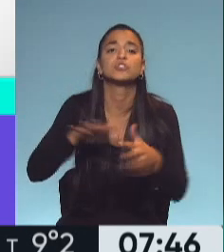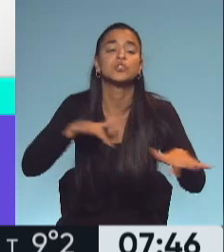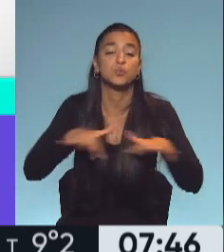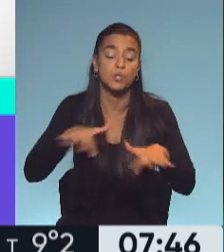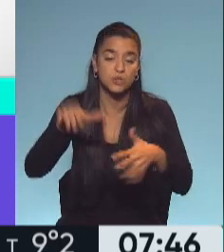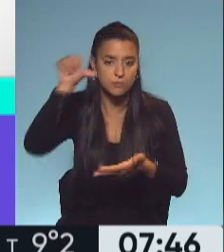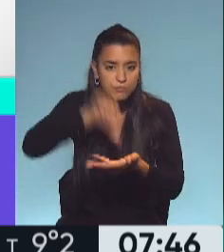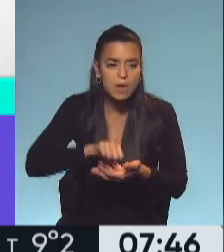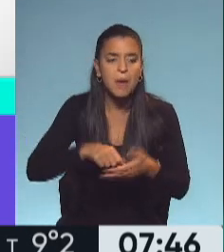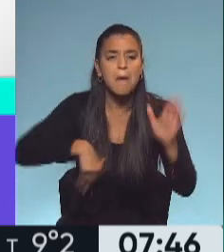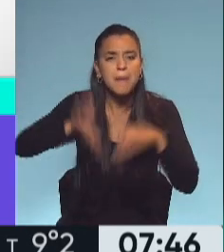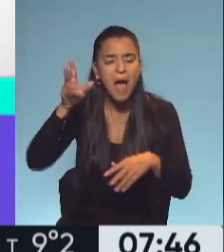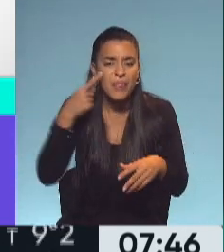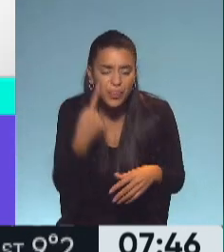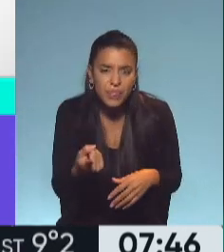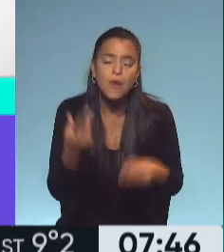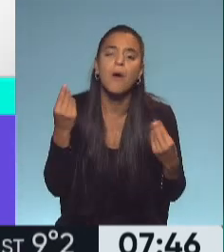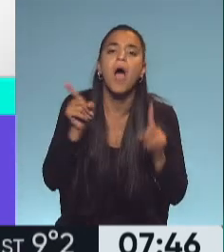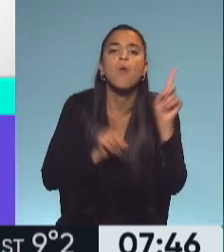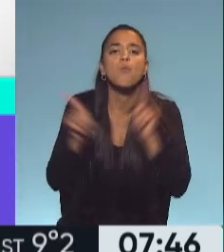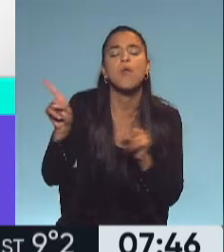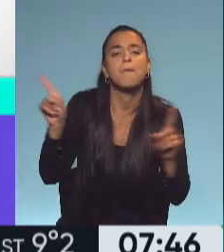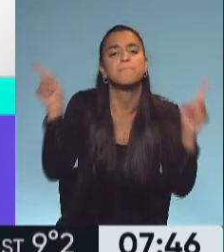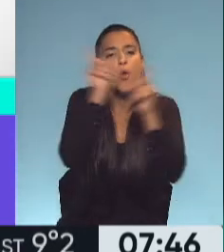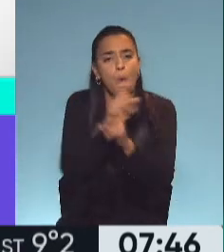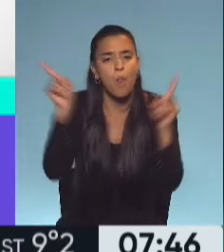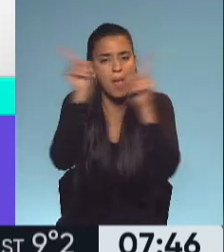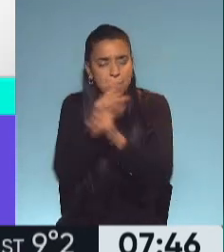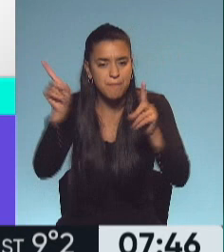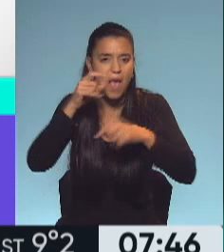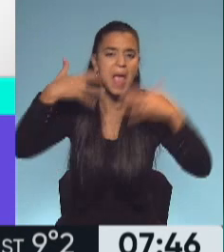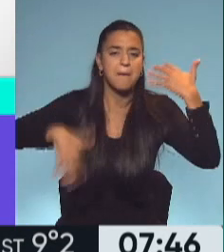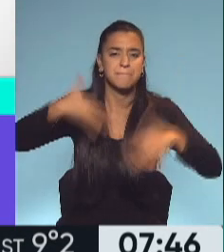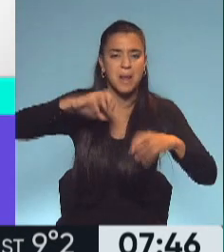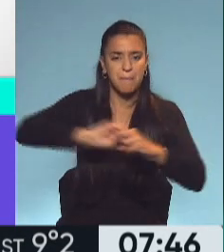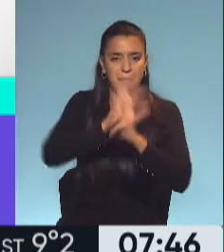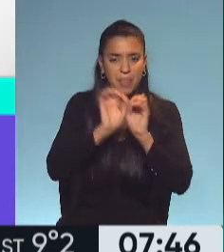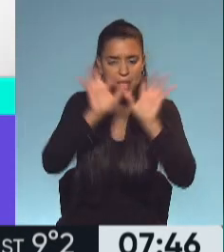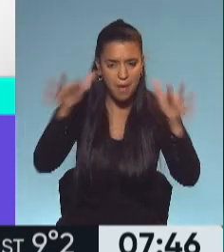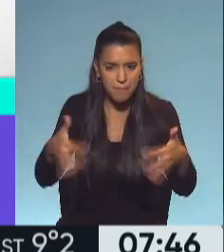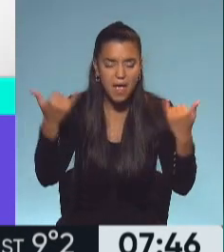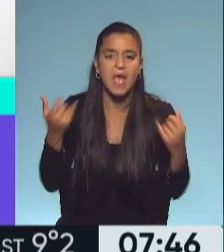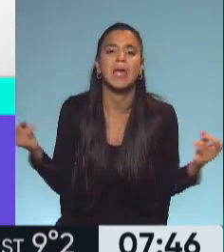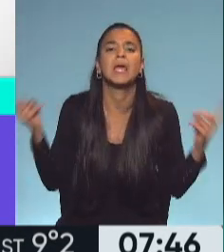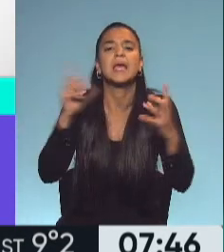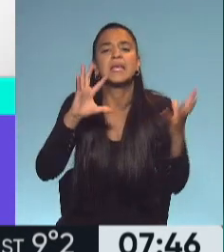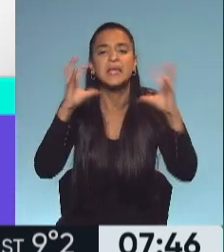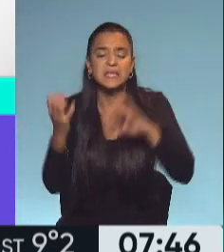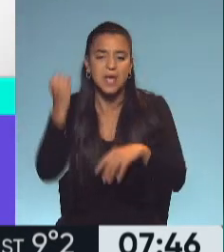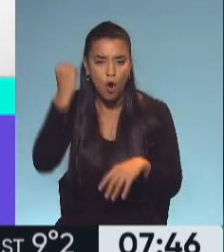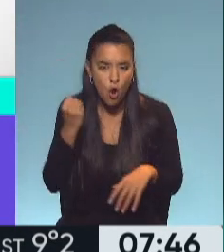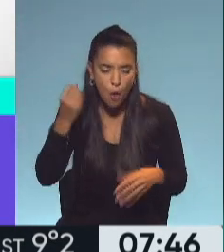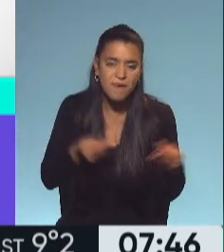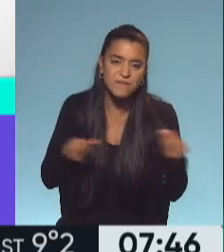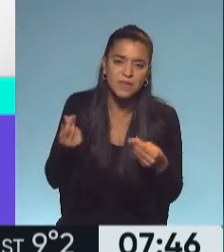con especial referencia a algunas problemáticas como la gestión de la emergencia pandémica, la crisis económica y financiera